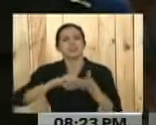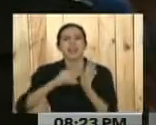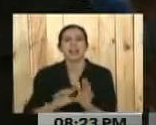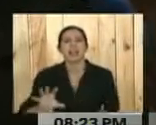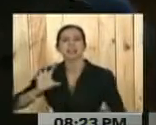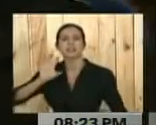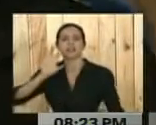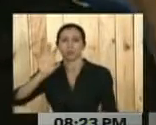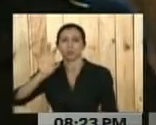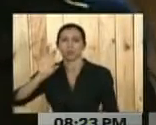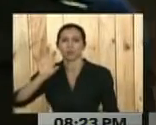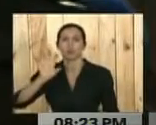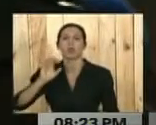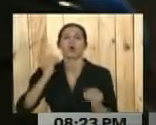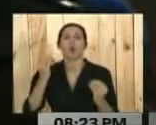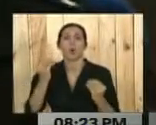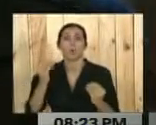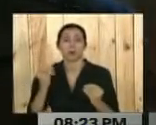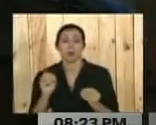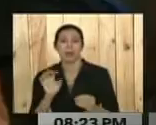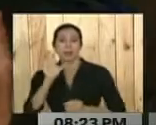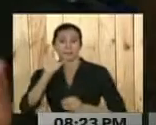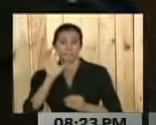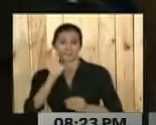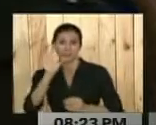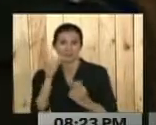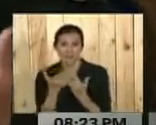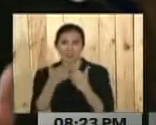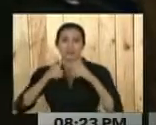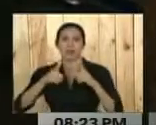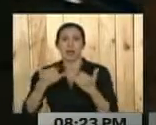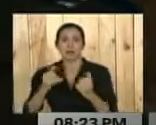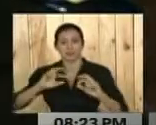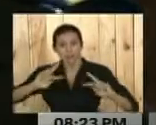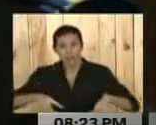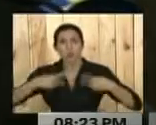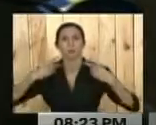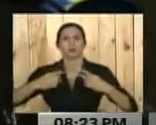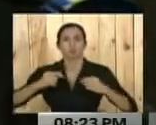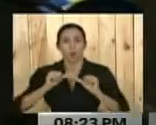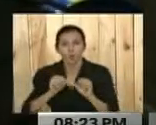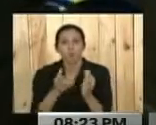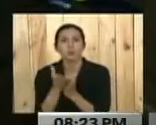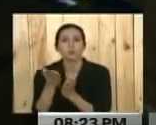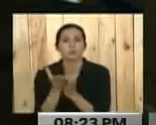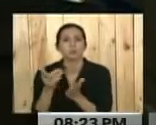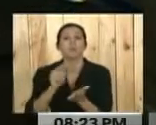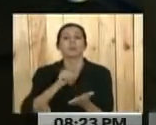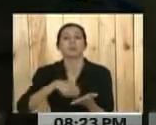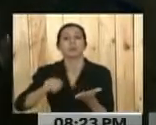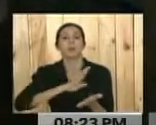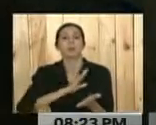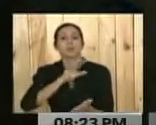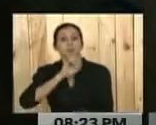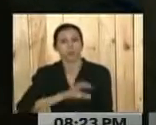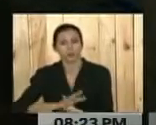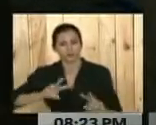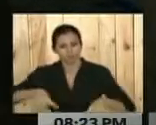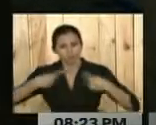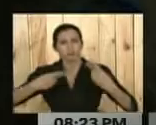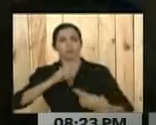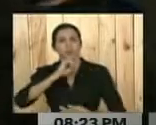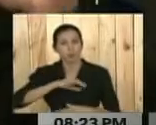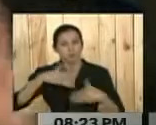entiende cómo la patria se escribió, cómo la patria se está escribiendo. Por eso creo, presidente, que esta feria este año es, creo